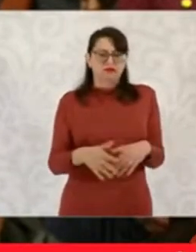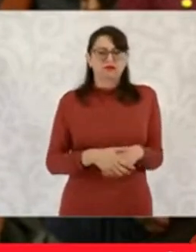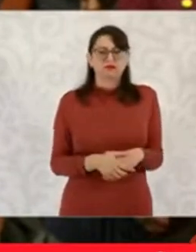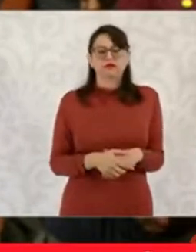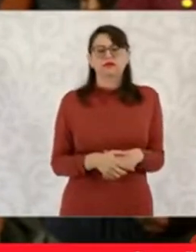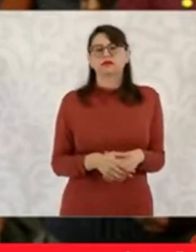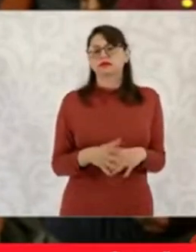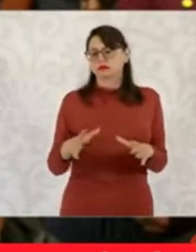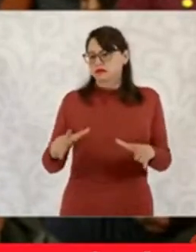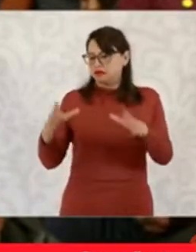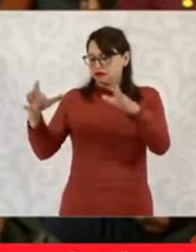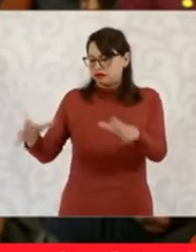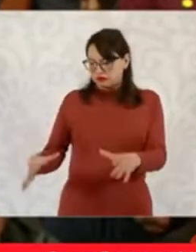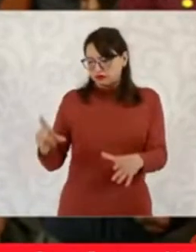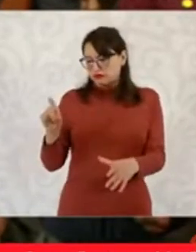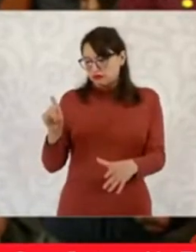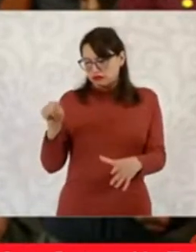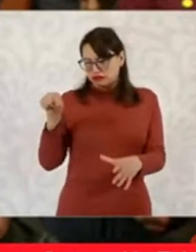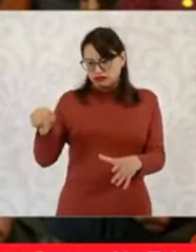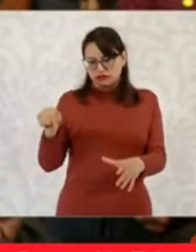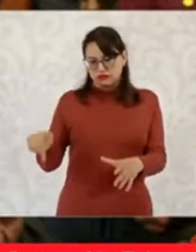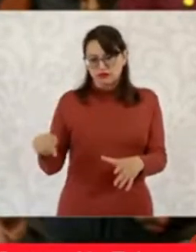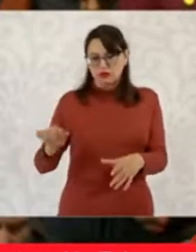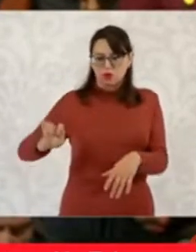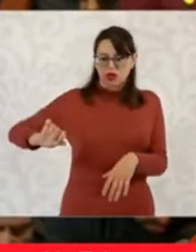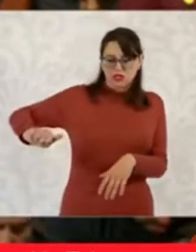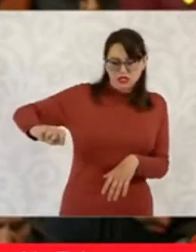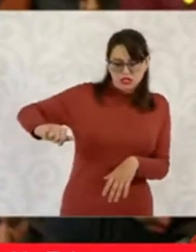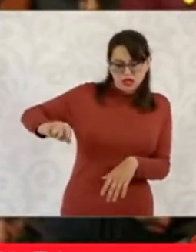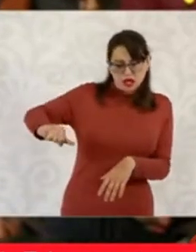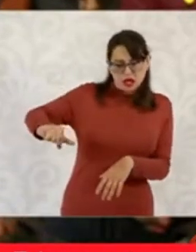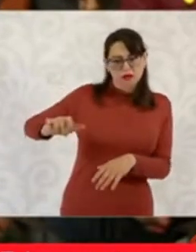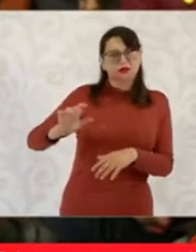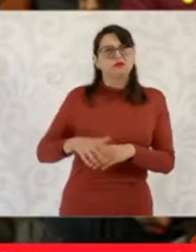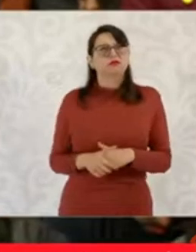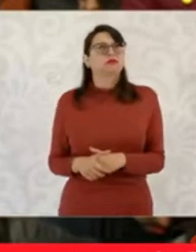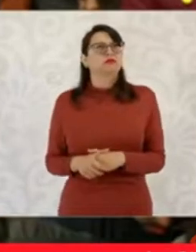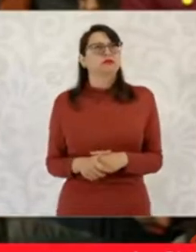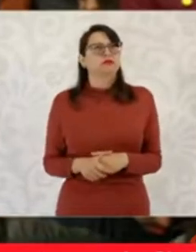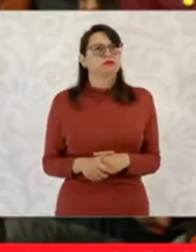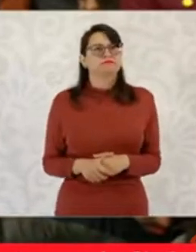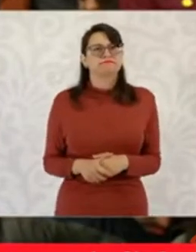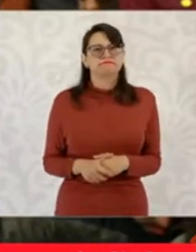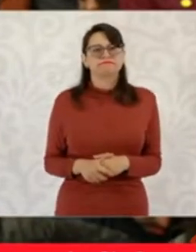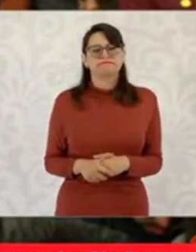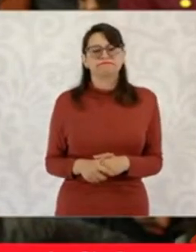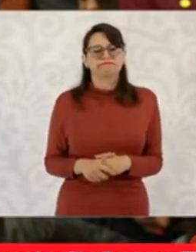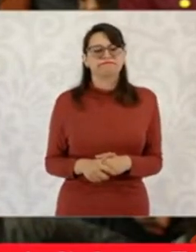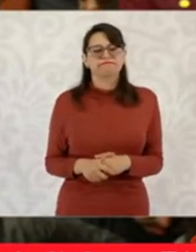tinaco igual, ahí con una llave para servicio.